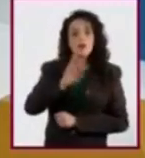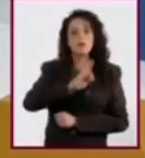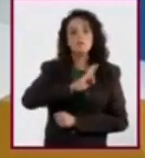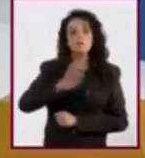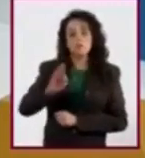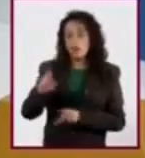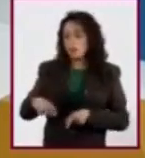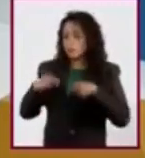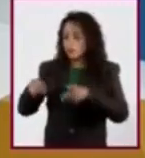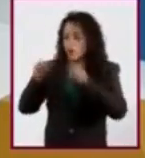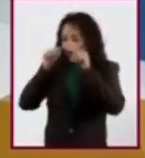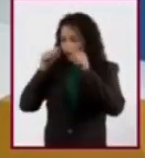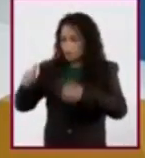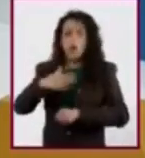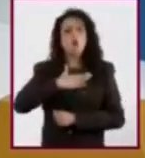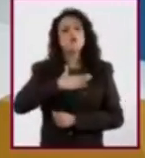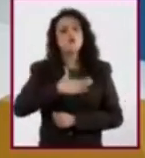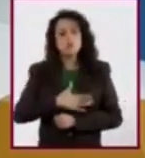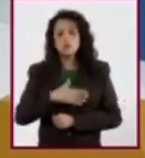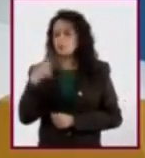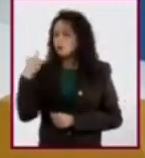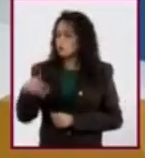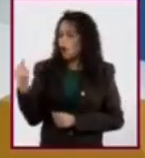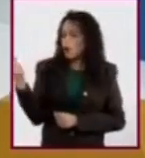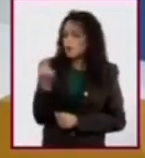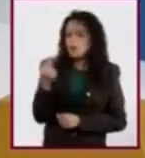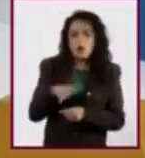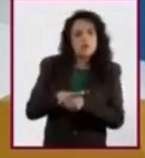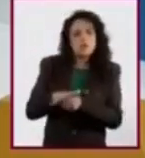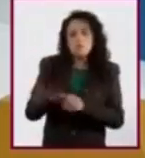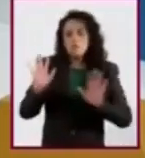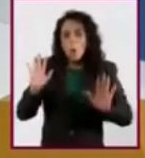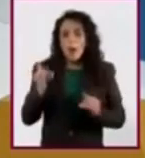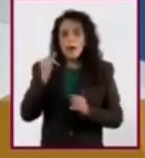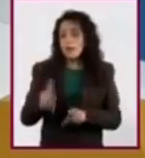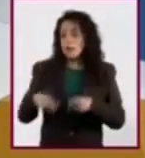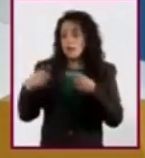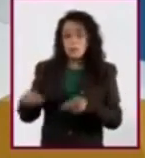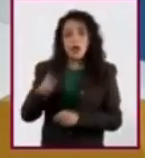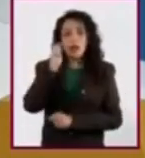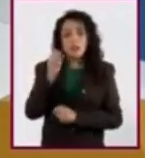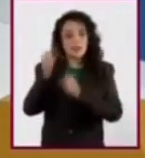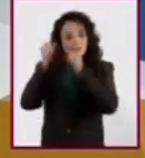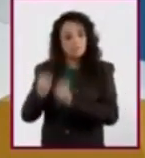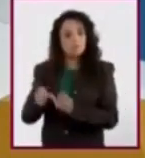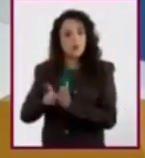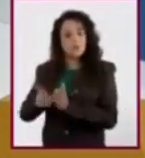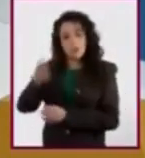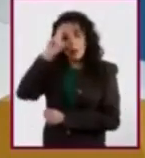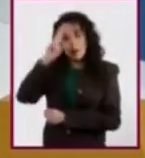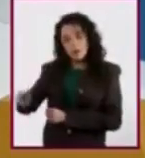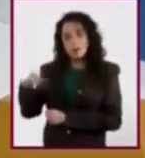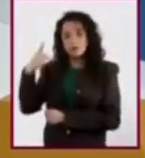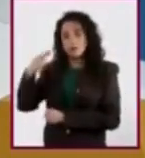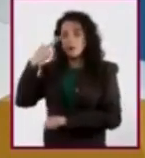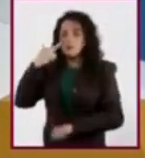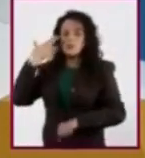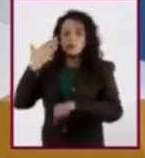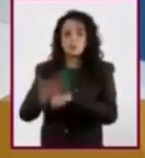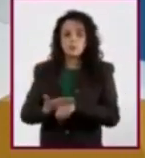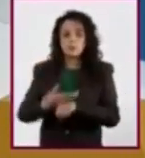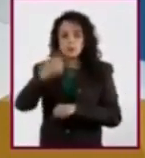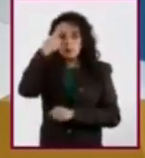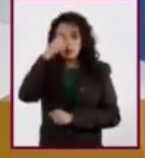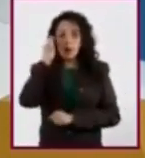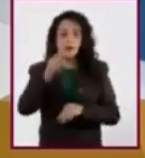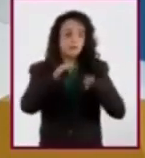un trato justo conforme a sus necesidades y garantiza el ejercicio de sus derechos y responsabilidades en